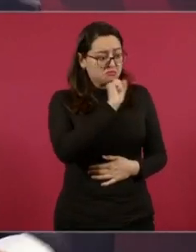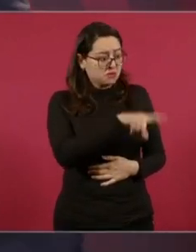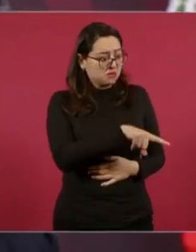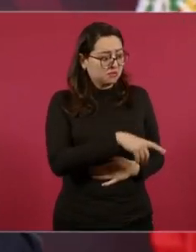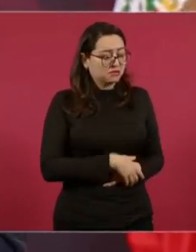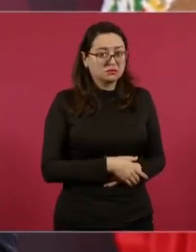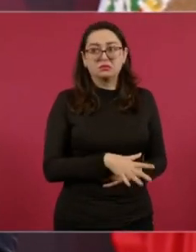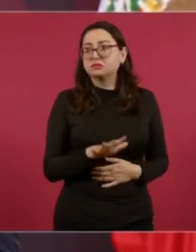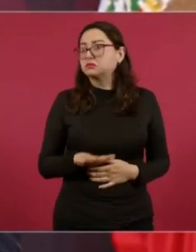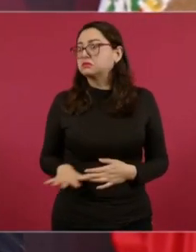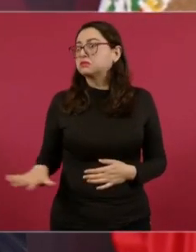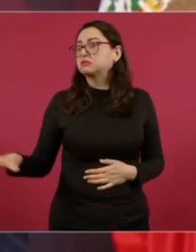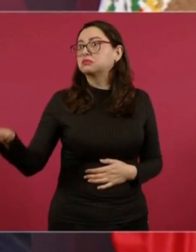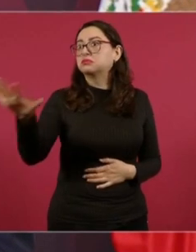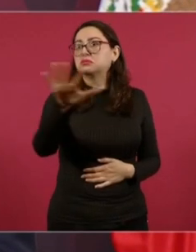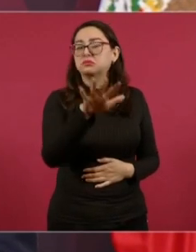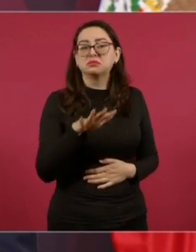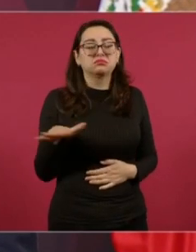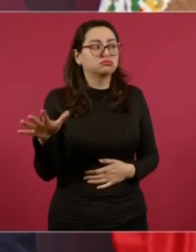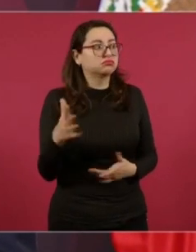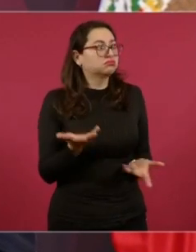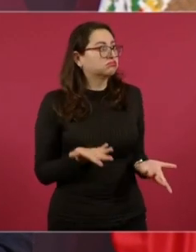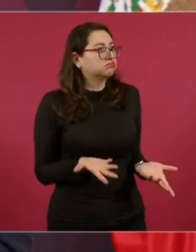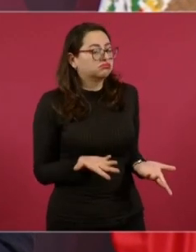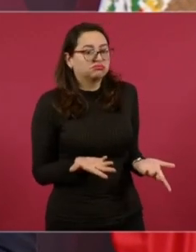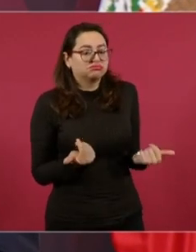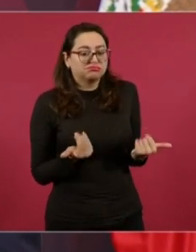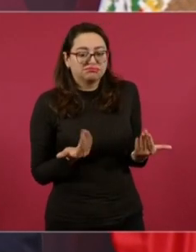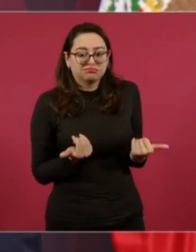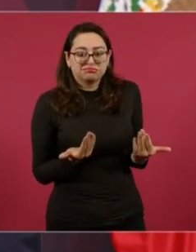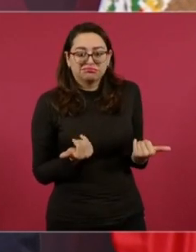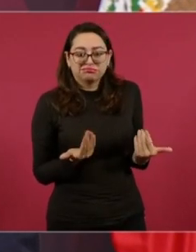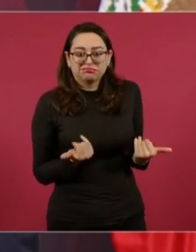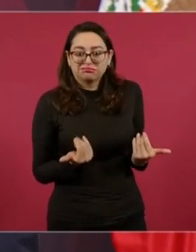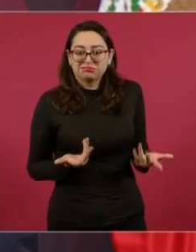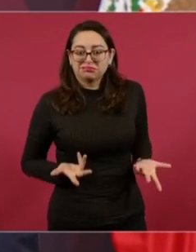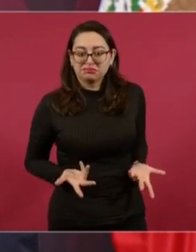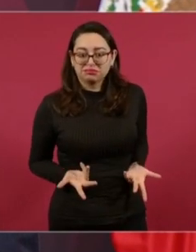con una distribución justa de la riqueza, del ingreso.